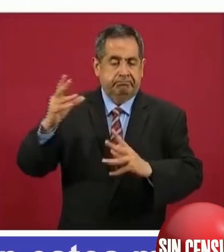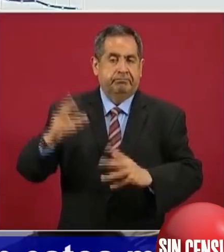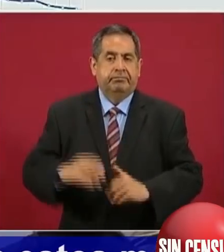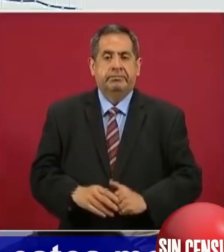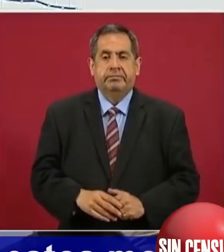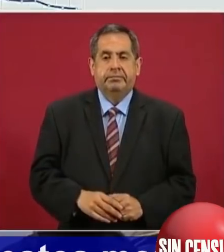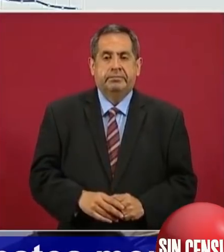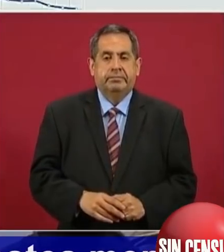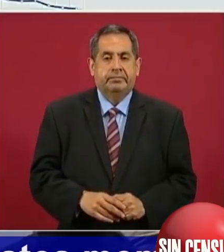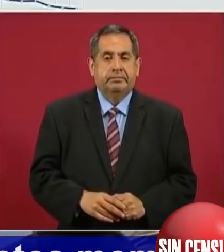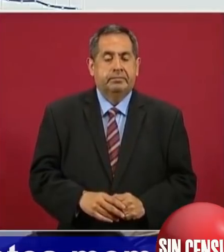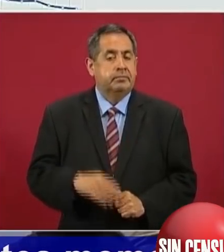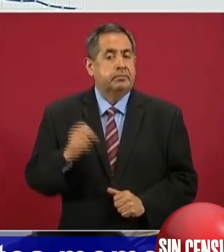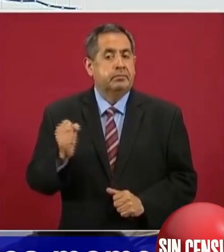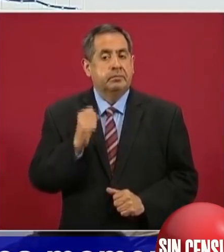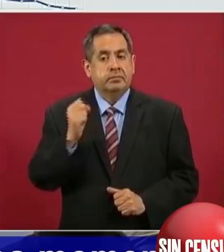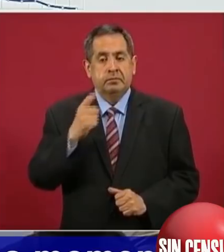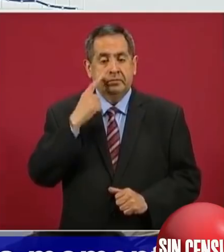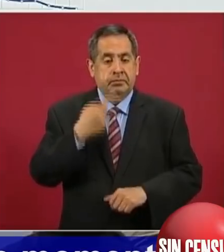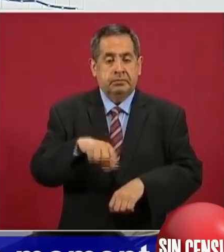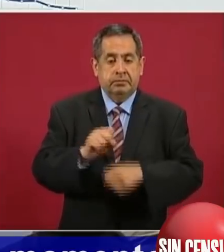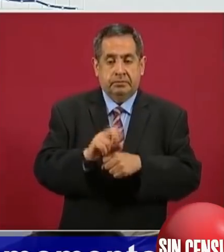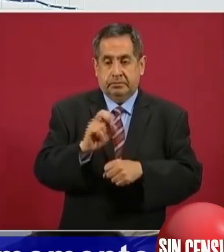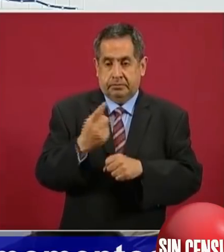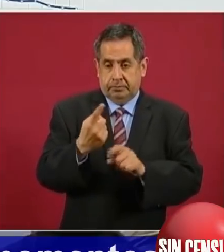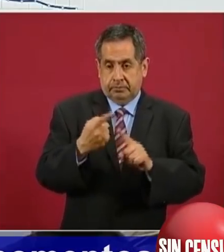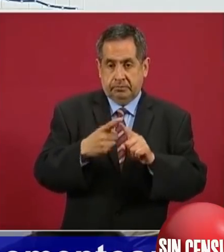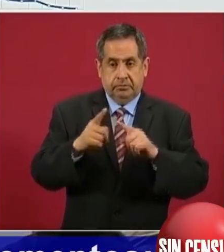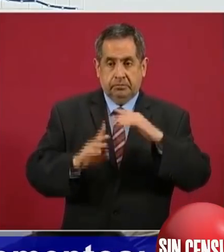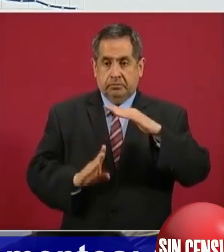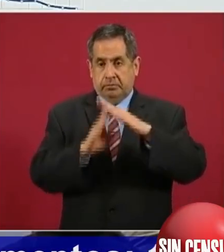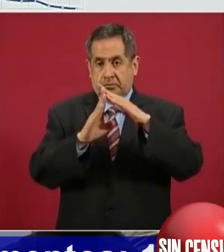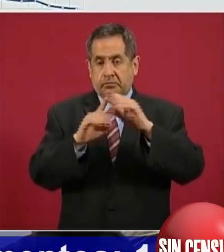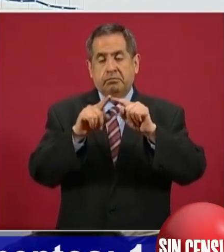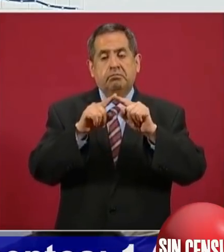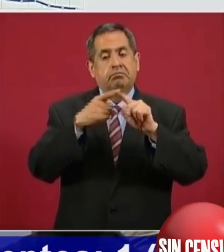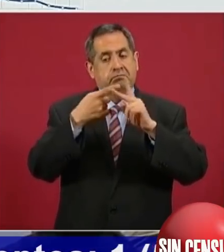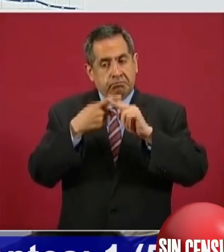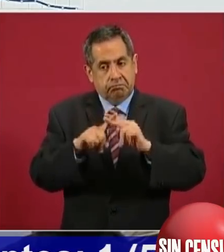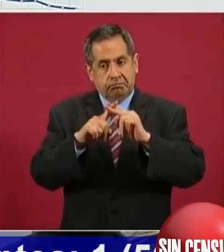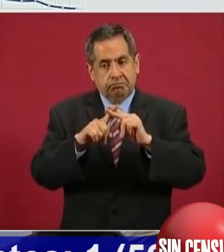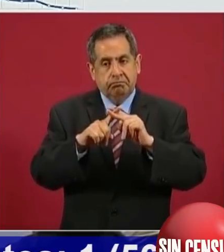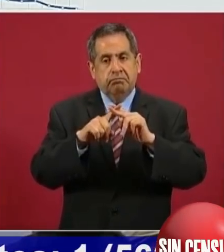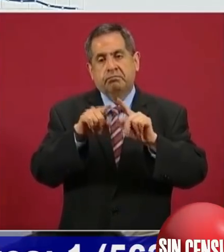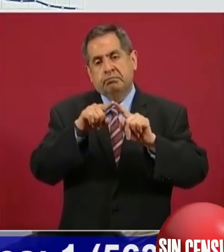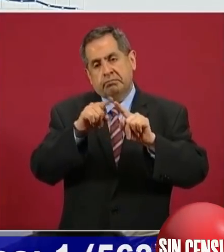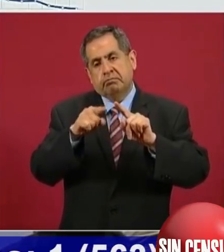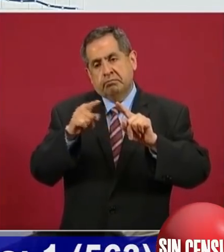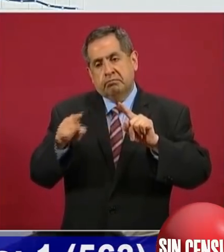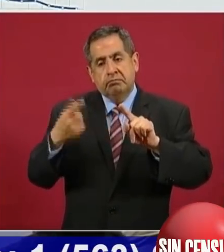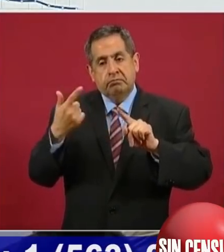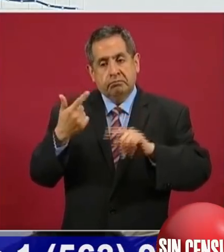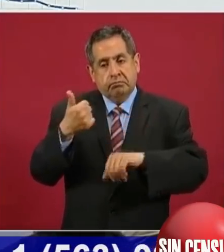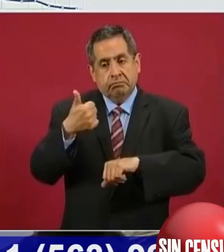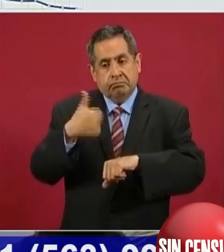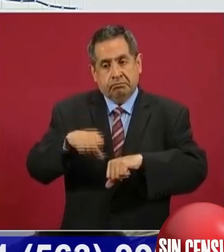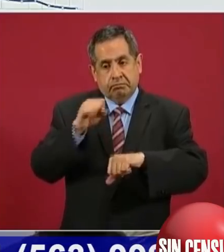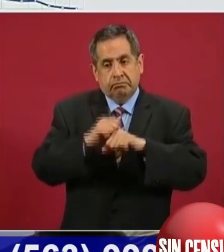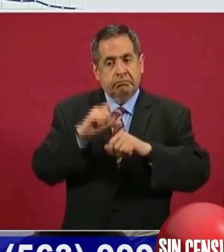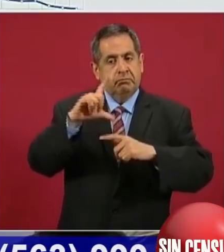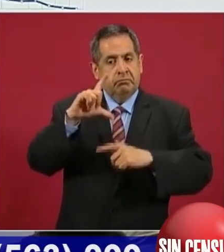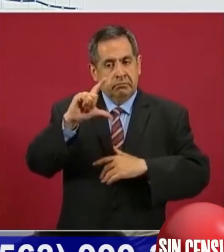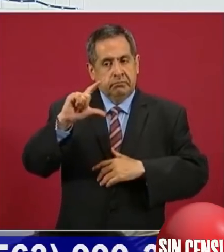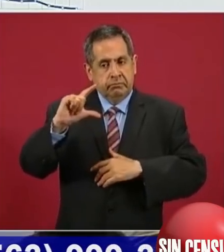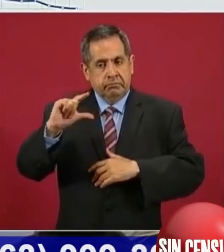epidémica. Afortunadamente llegó a la semana 31 con un punto máximo y después ha tenido 6 semanas consecutivas de